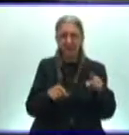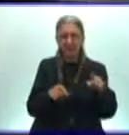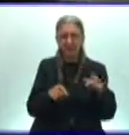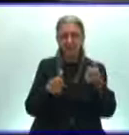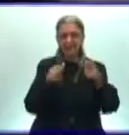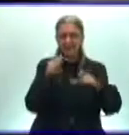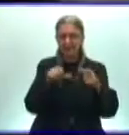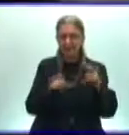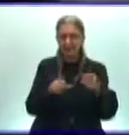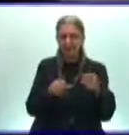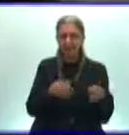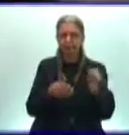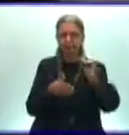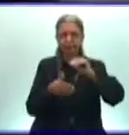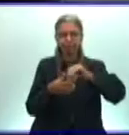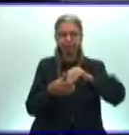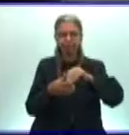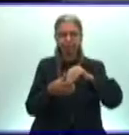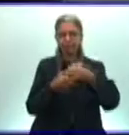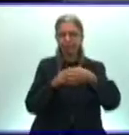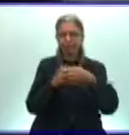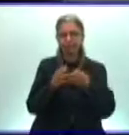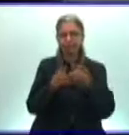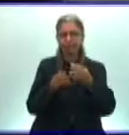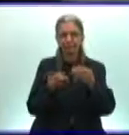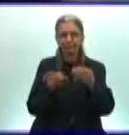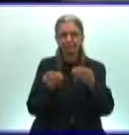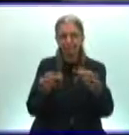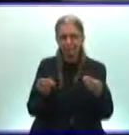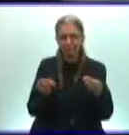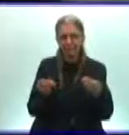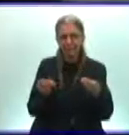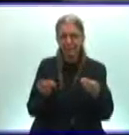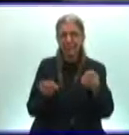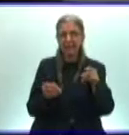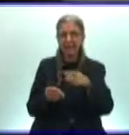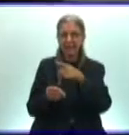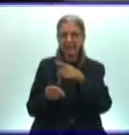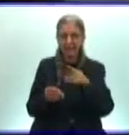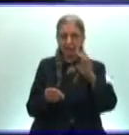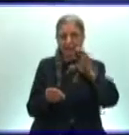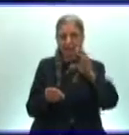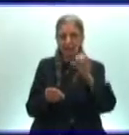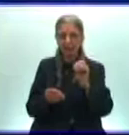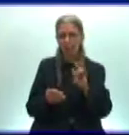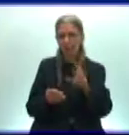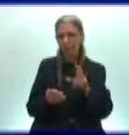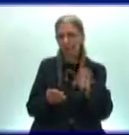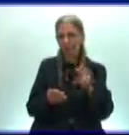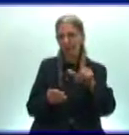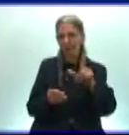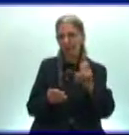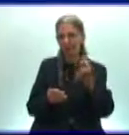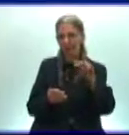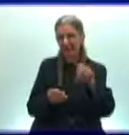sustancias moleculares? Recuerden que en este caso está presente el enlace covalente. Enlace covalente, que ustedes lo